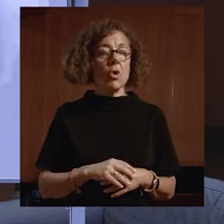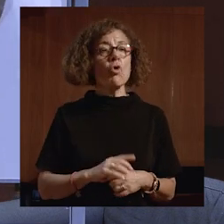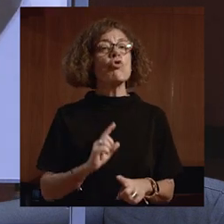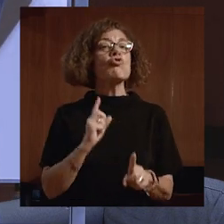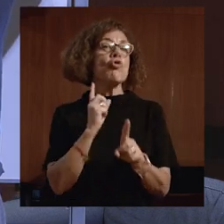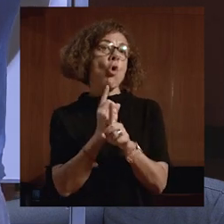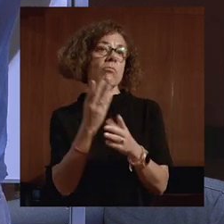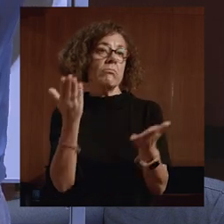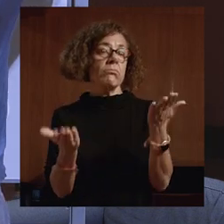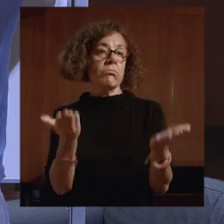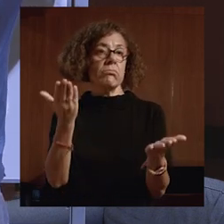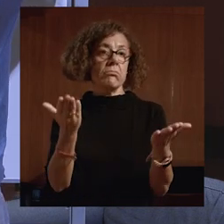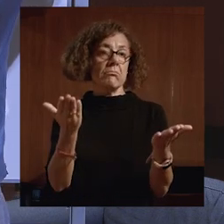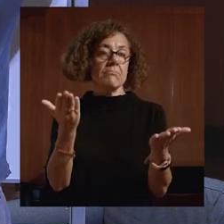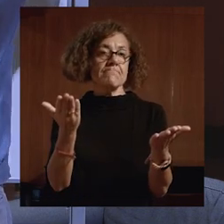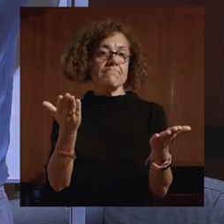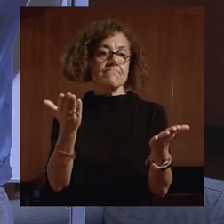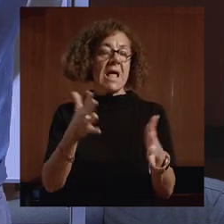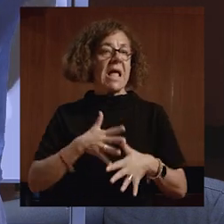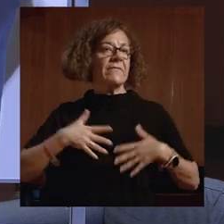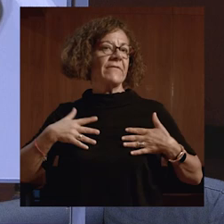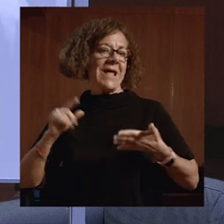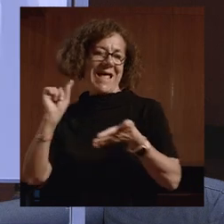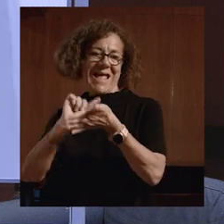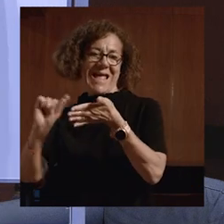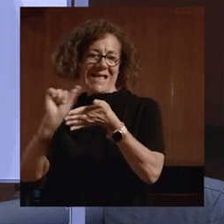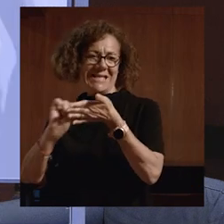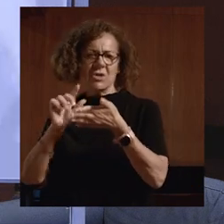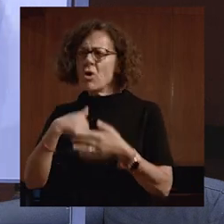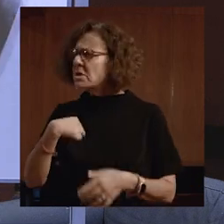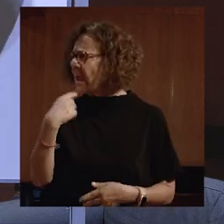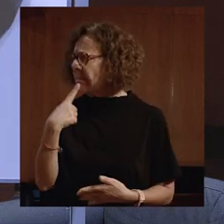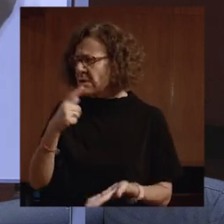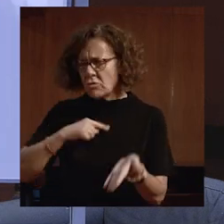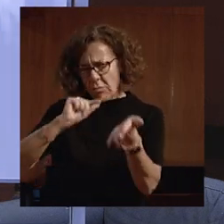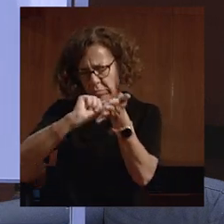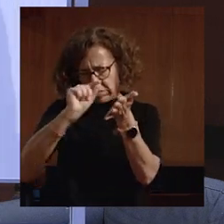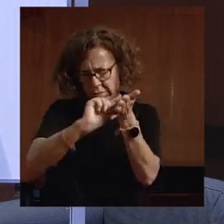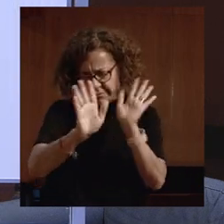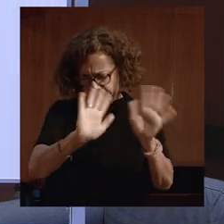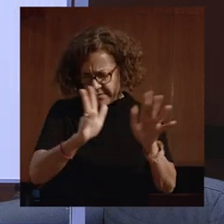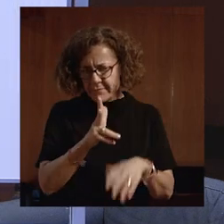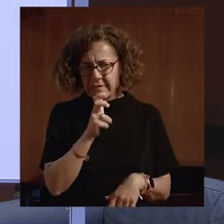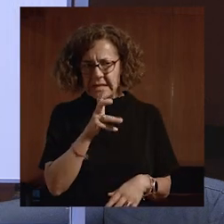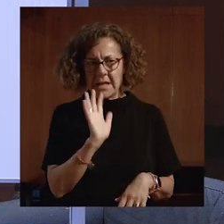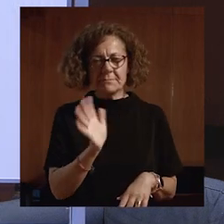versus escrito. Ya os dije que mi letra no era gran cosa.